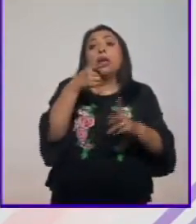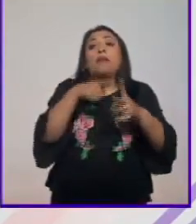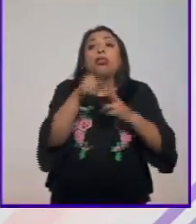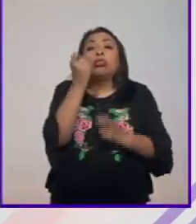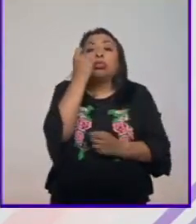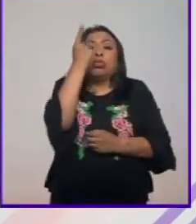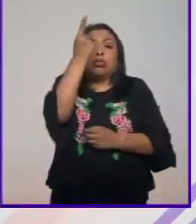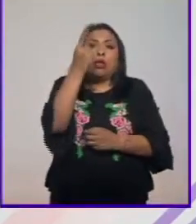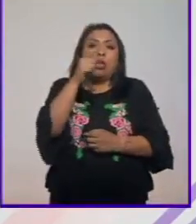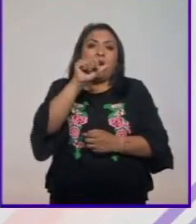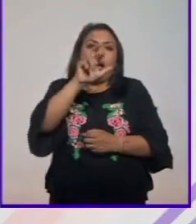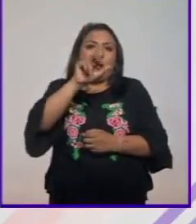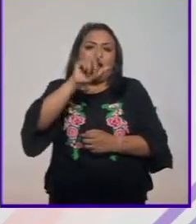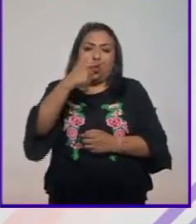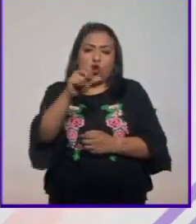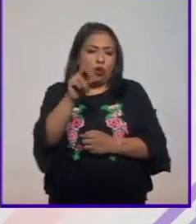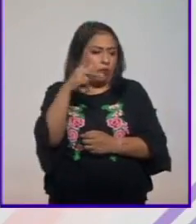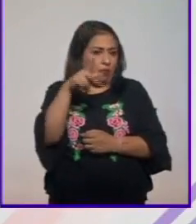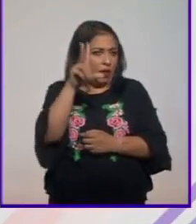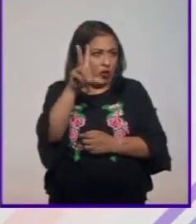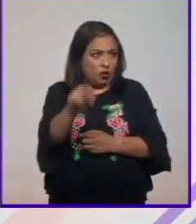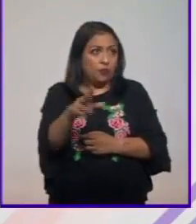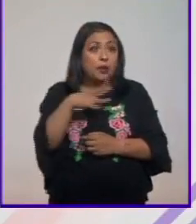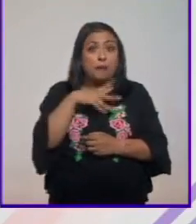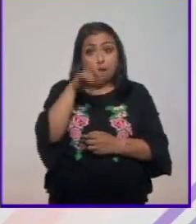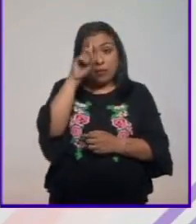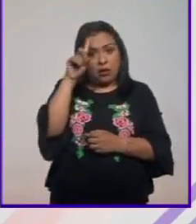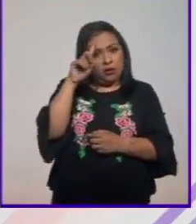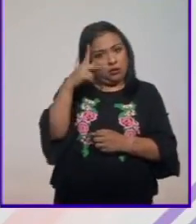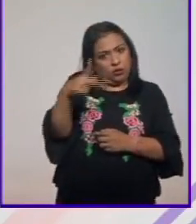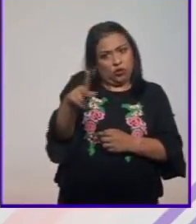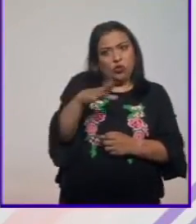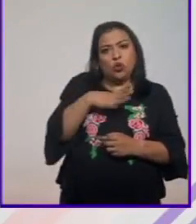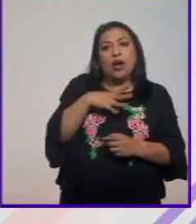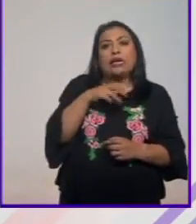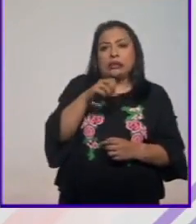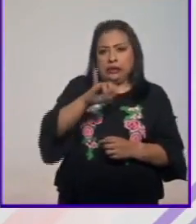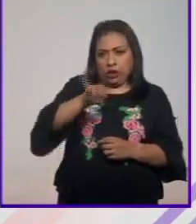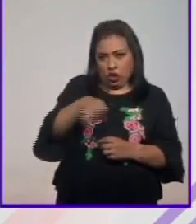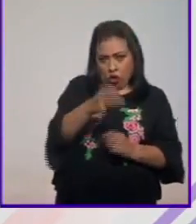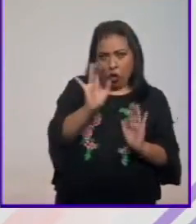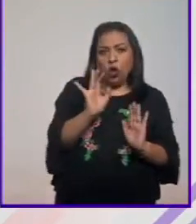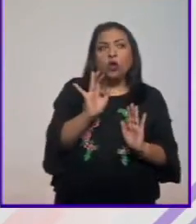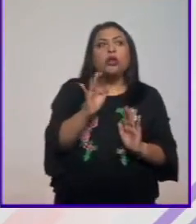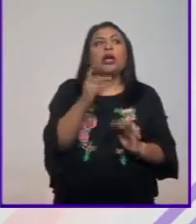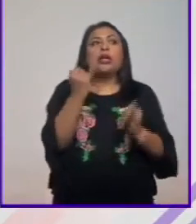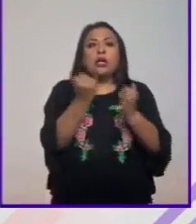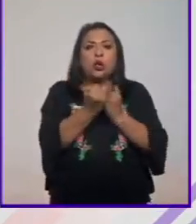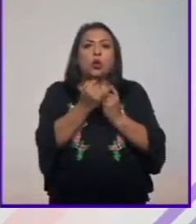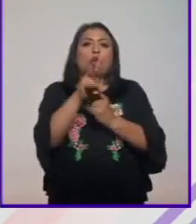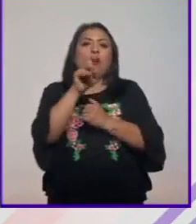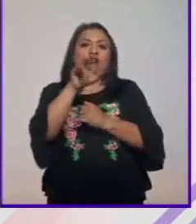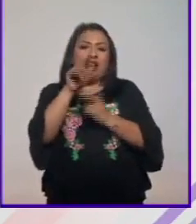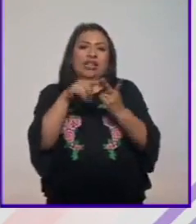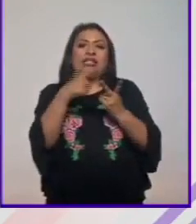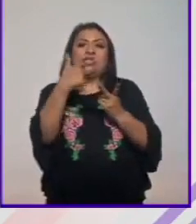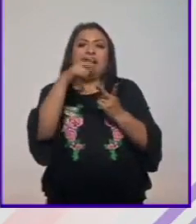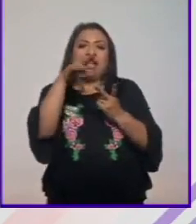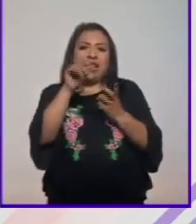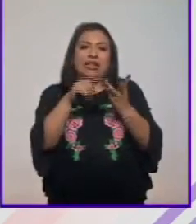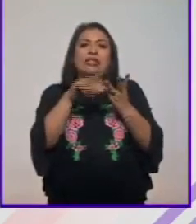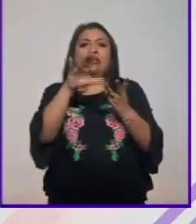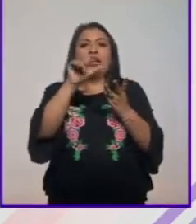¿no? Pero no es así. Digamos que la aragonesa... Madrid tiene la suya. También Madrid tiene su jota, también Valencia, también Galicia,